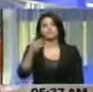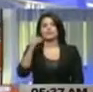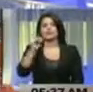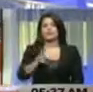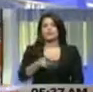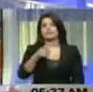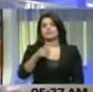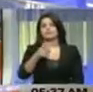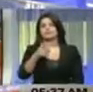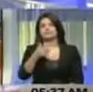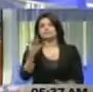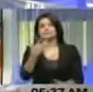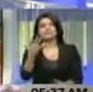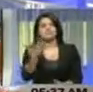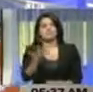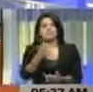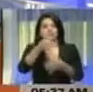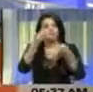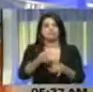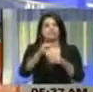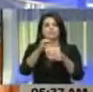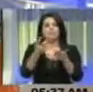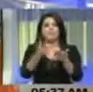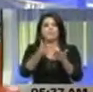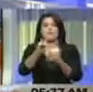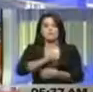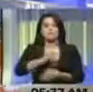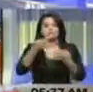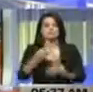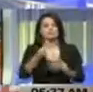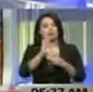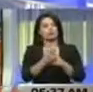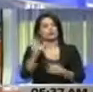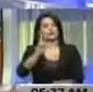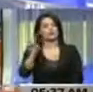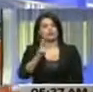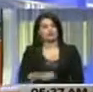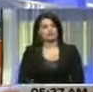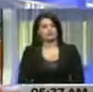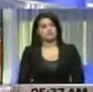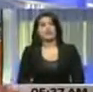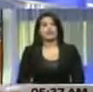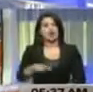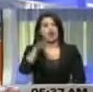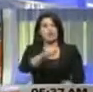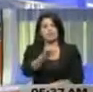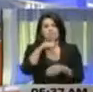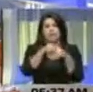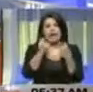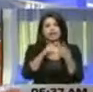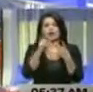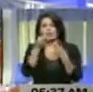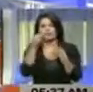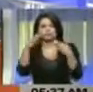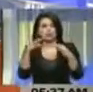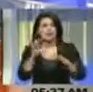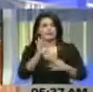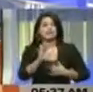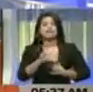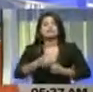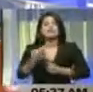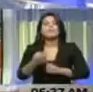marcado una razón de ser, una idiosincrasia dentro de la cultura venezolana, como dice su canilla, como dice su pan, y esto ha sido en el marco de